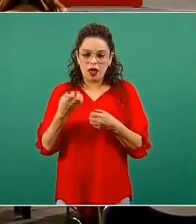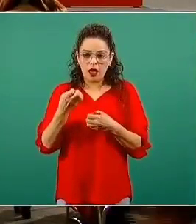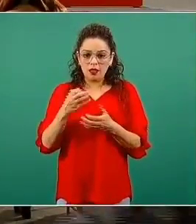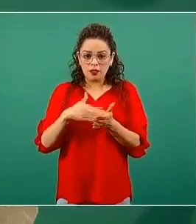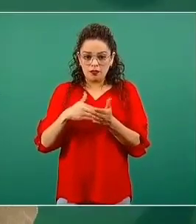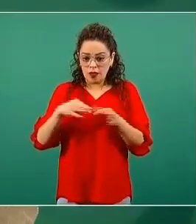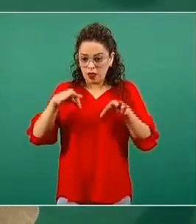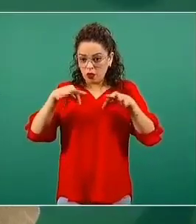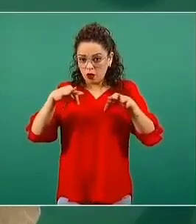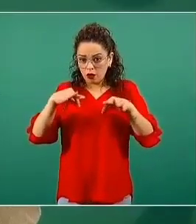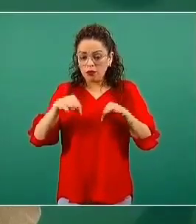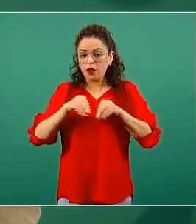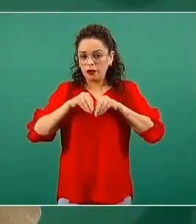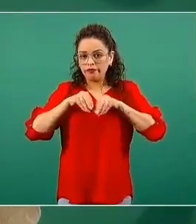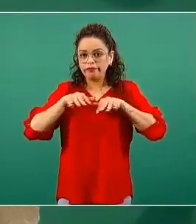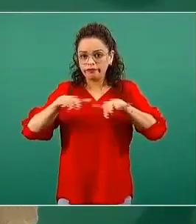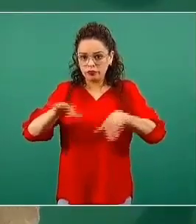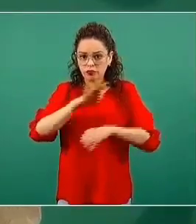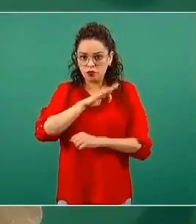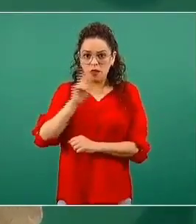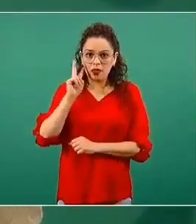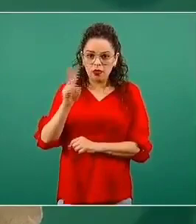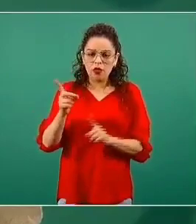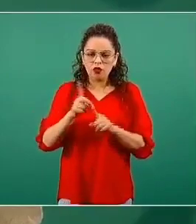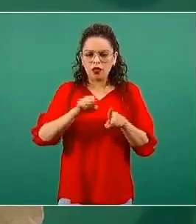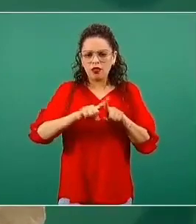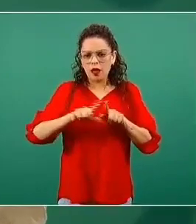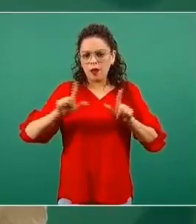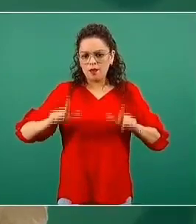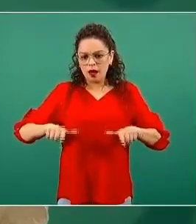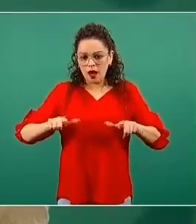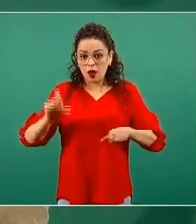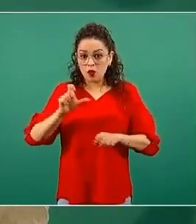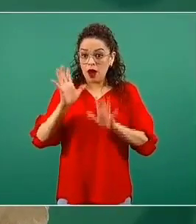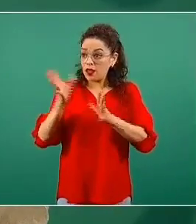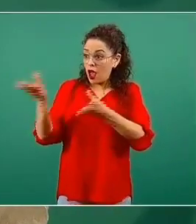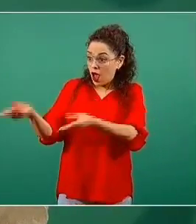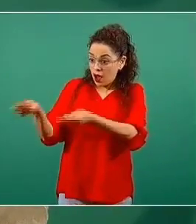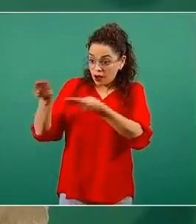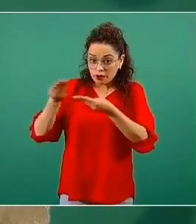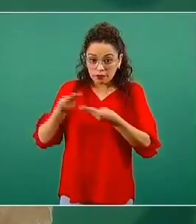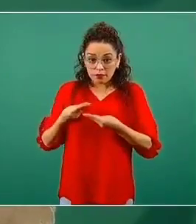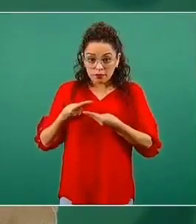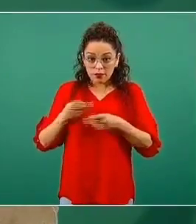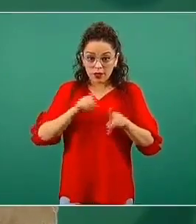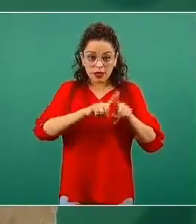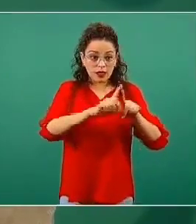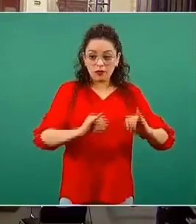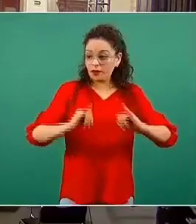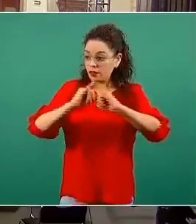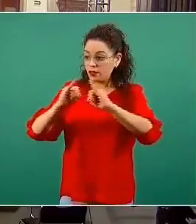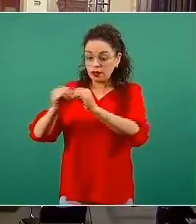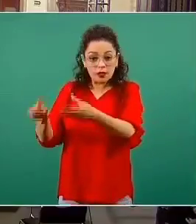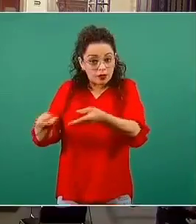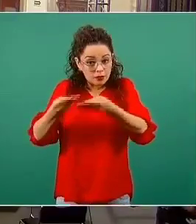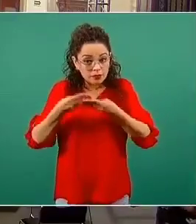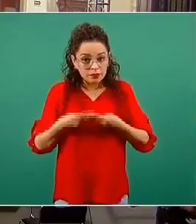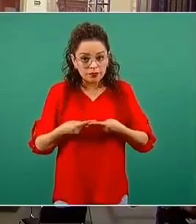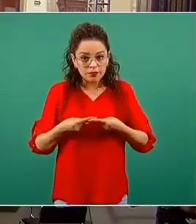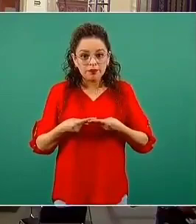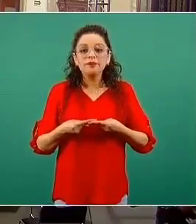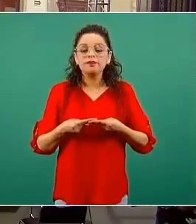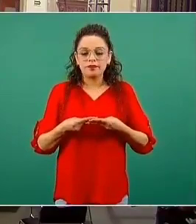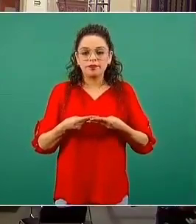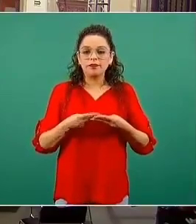público en nuestros portales una vez que nos fue entregado por parte de las instituciones que